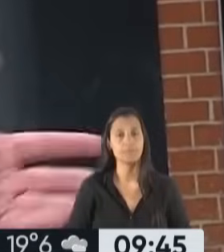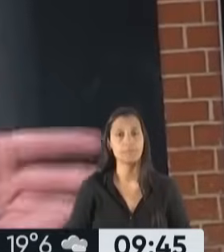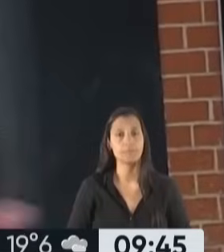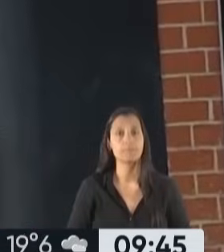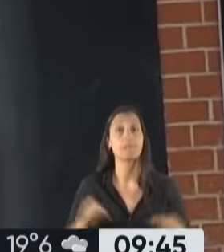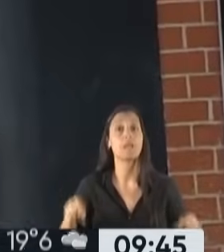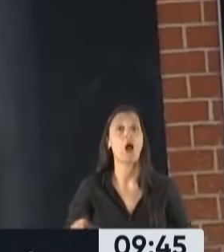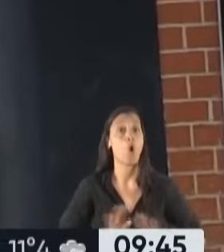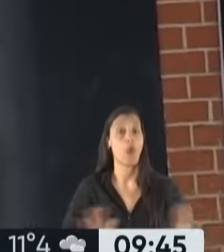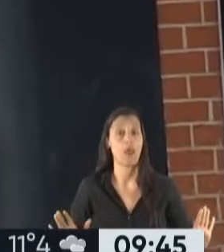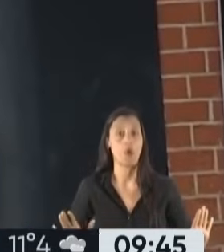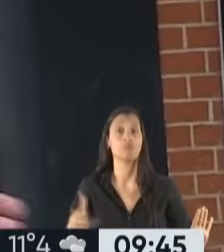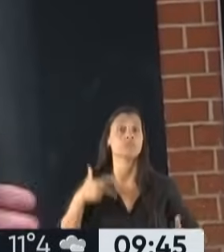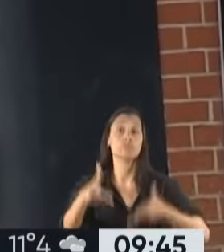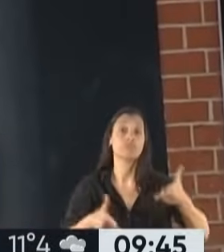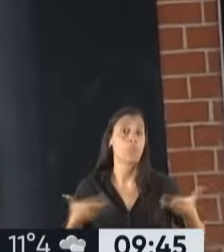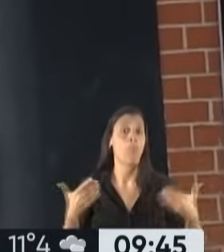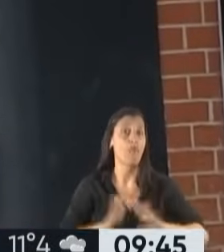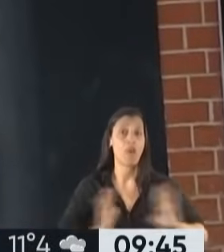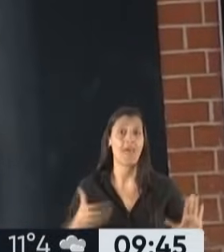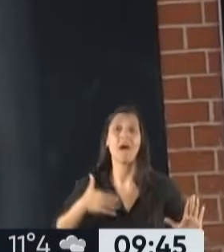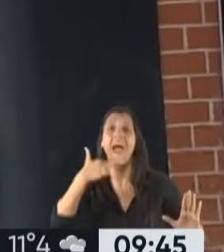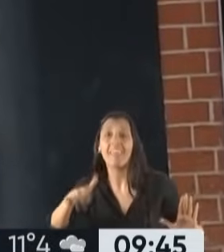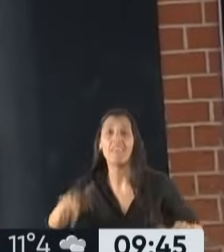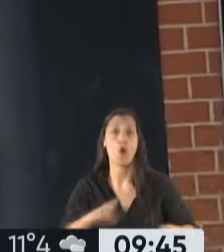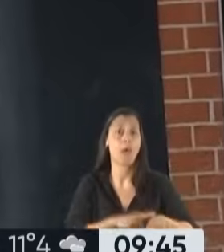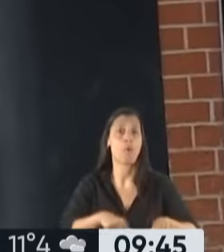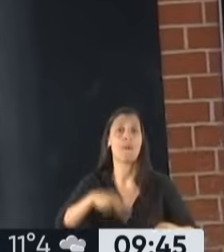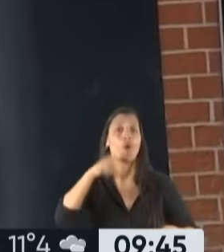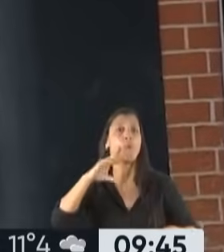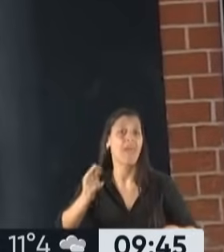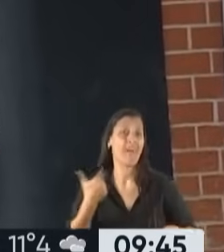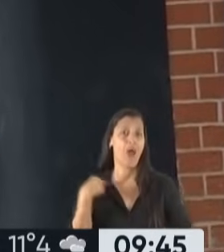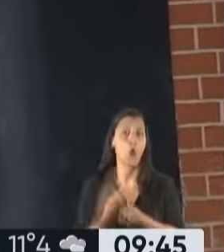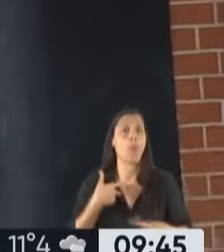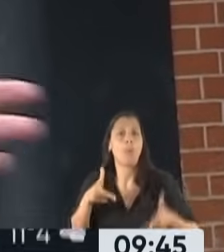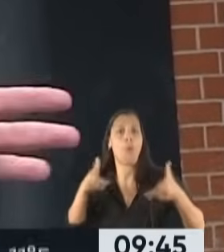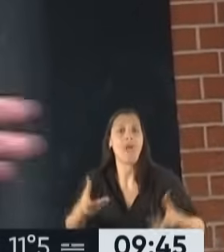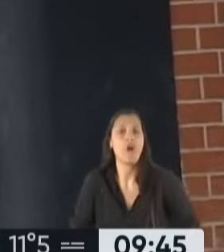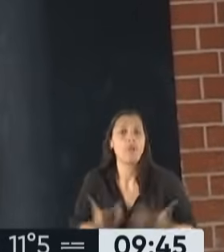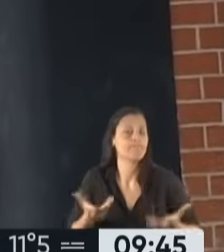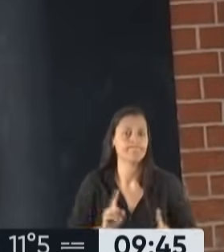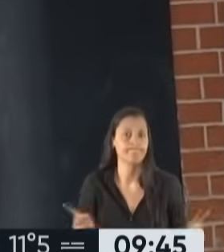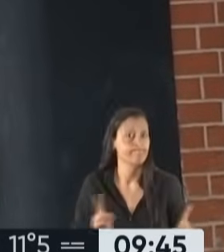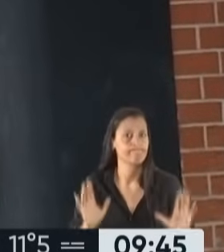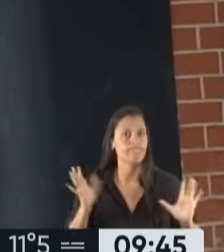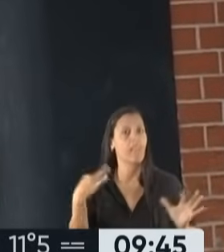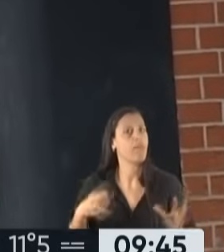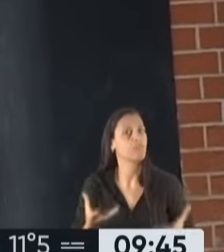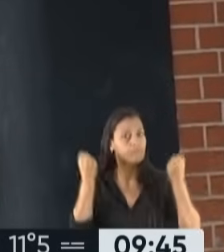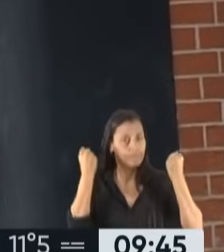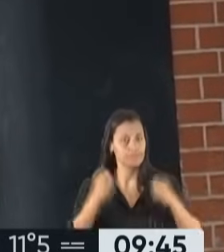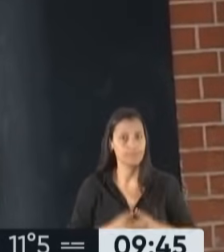¿Eh? Ahora no es eso lo de lo que puedo hablar. Entendés que estoy en veda. No, estamos en veda electoral, no puedo hacer evaluaciones de ese tipo.